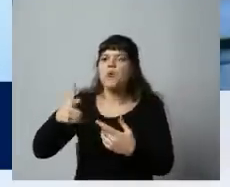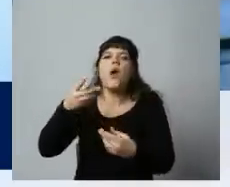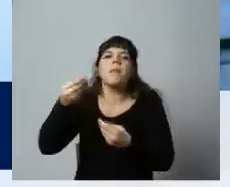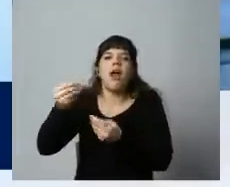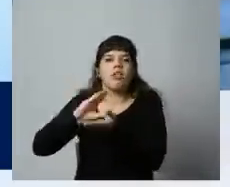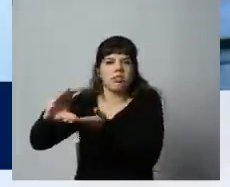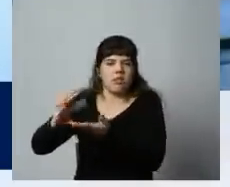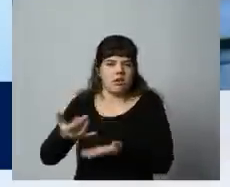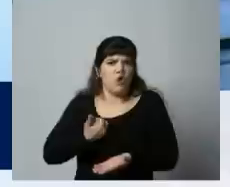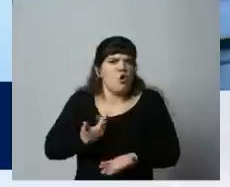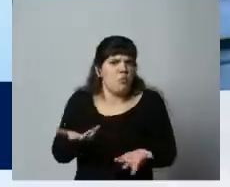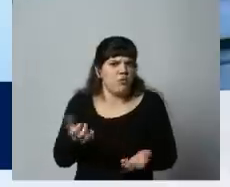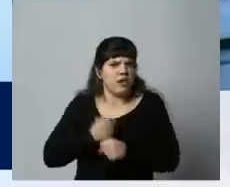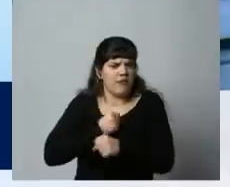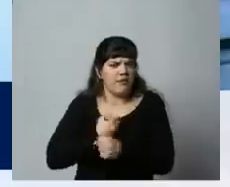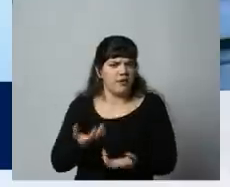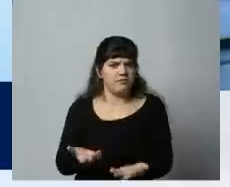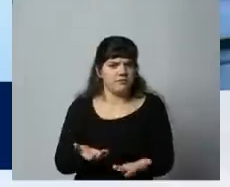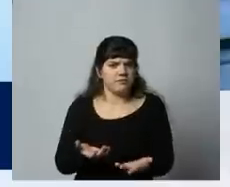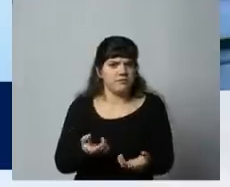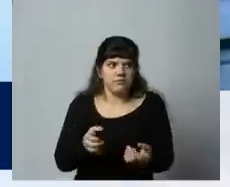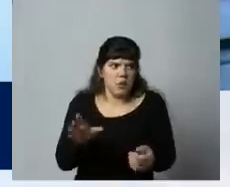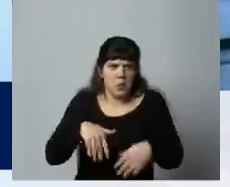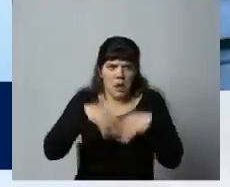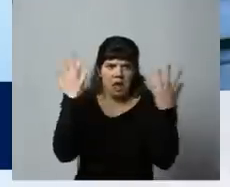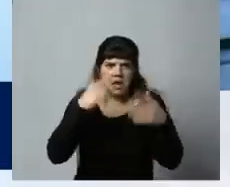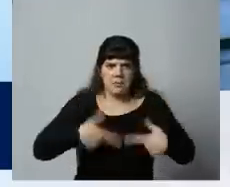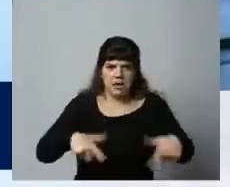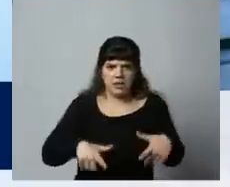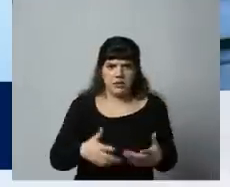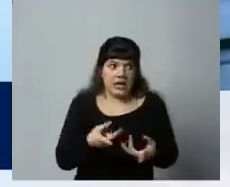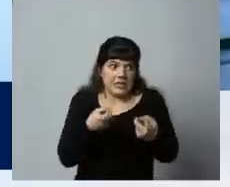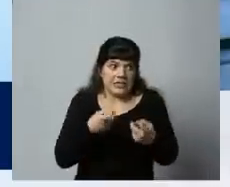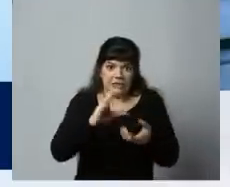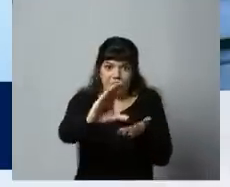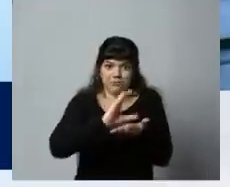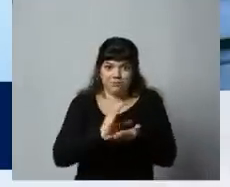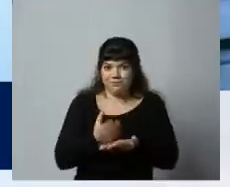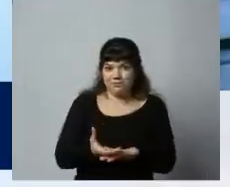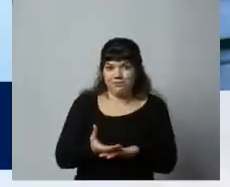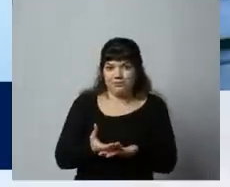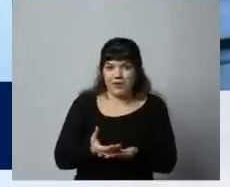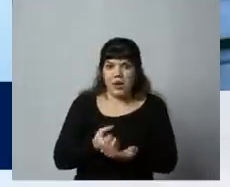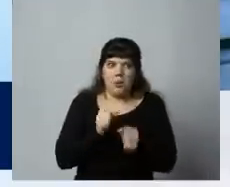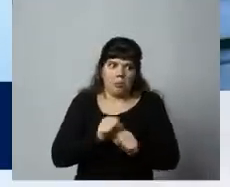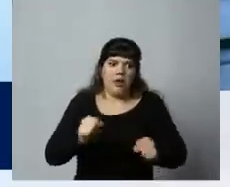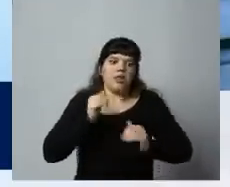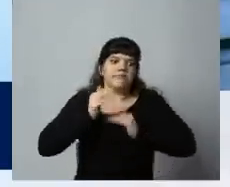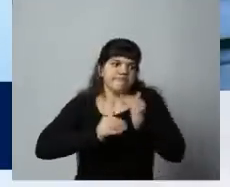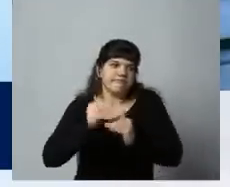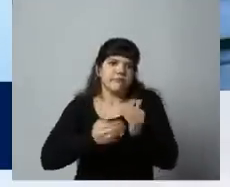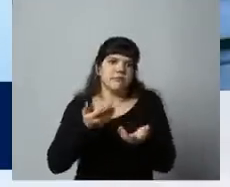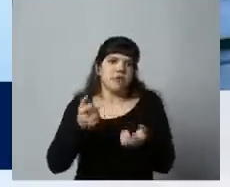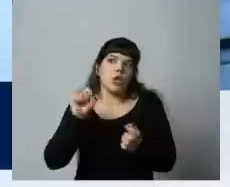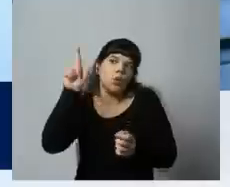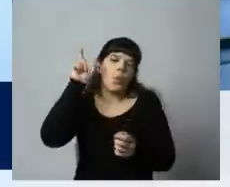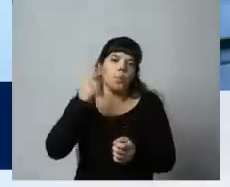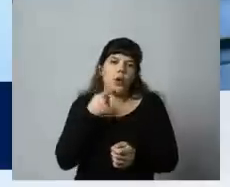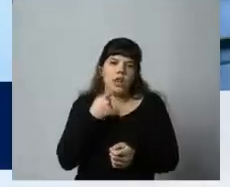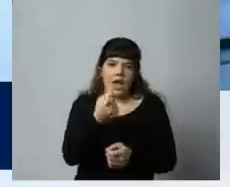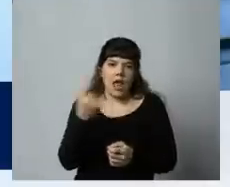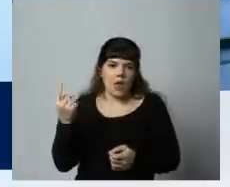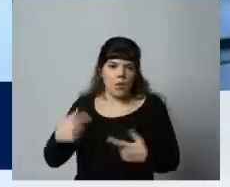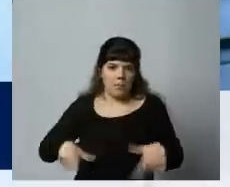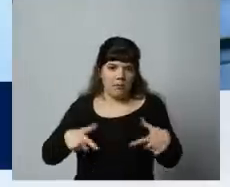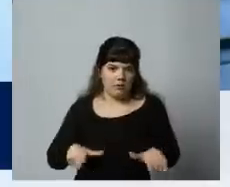política cualquier ministerio los ministerios necesitan eh presupuesto para poder llevar adelante sus sus políticas